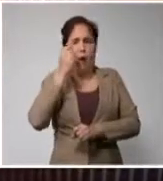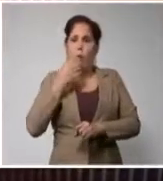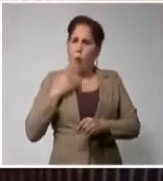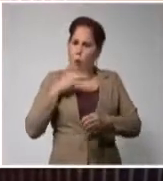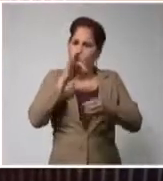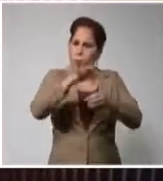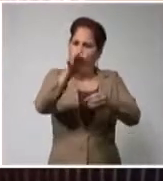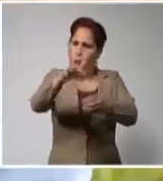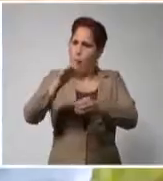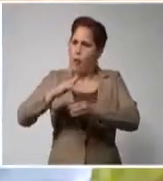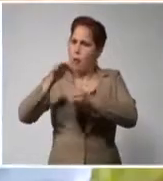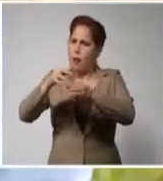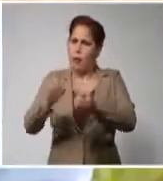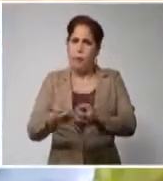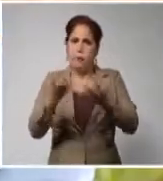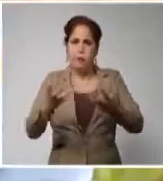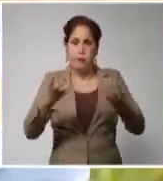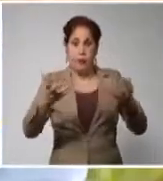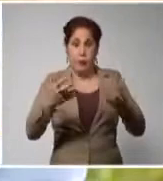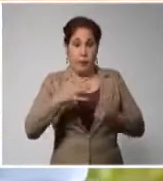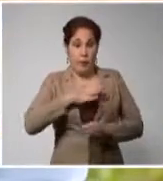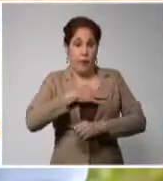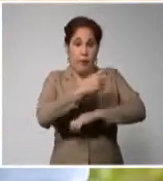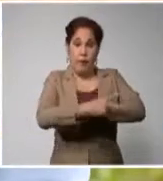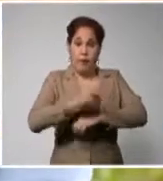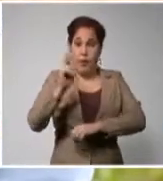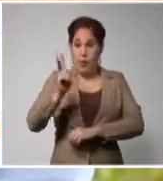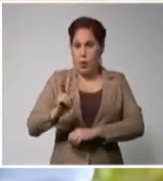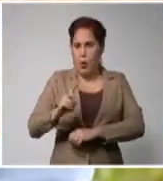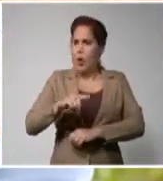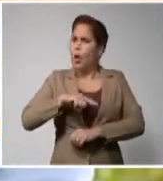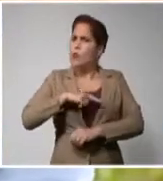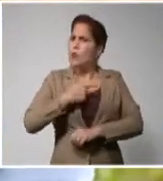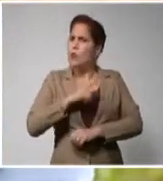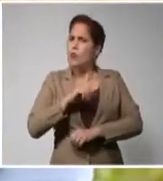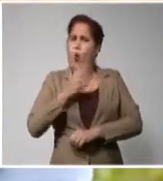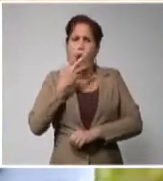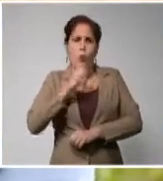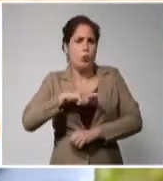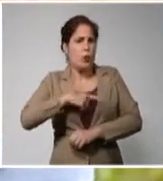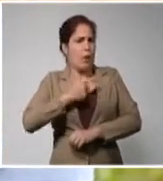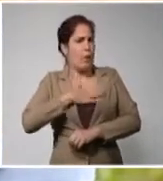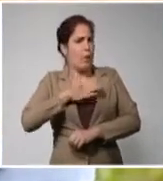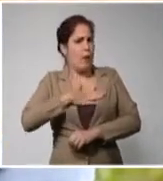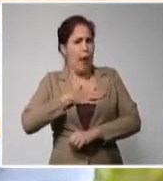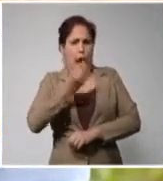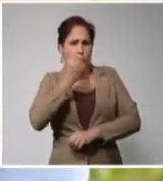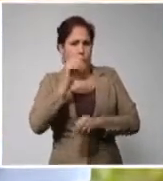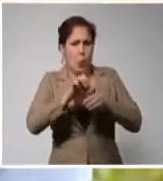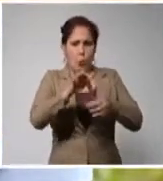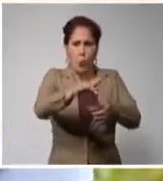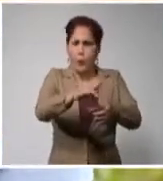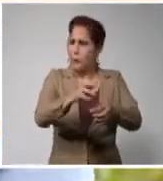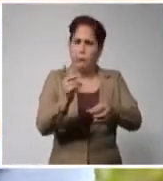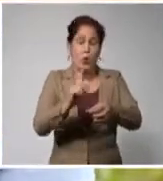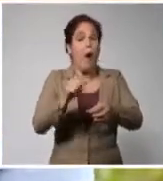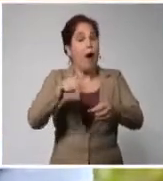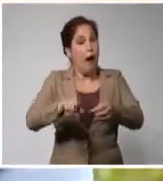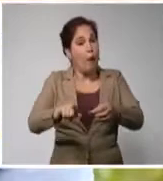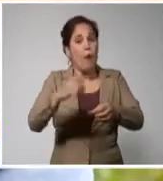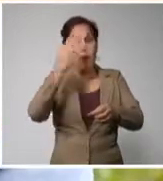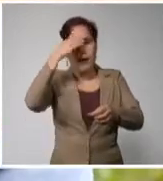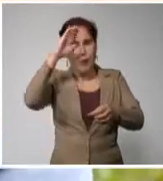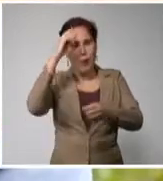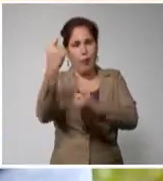país suramericano. Venezuela no es un país con cultura de sembrar sus propios alimentos y ha sido muy importante